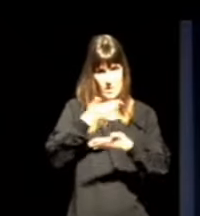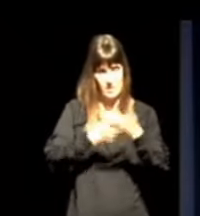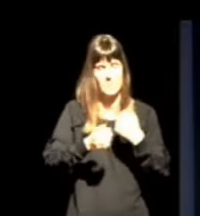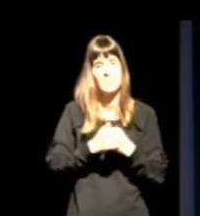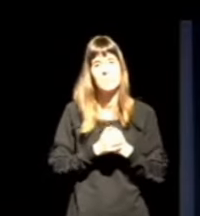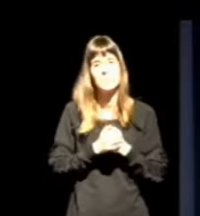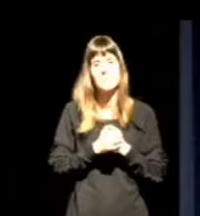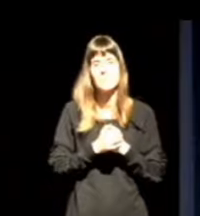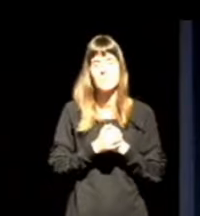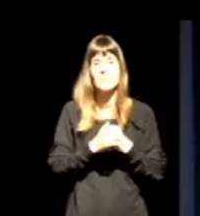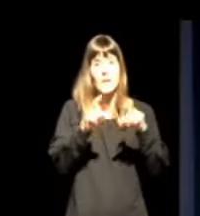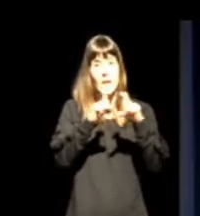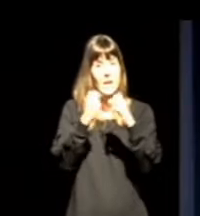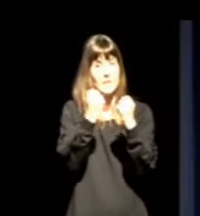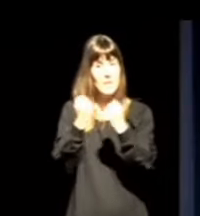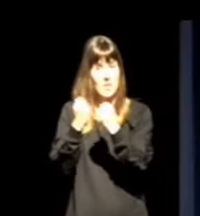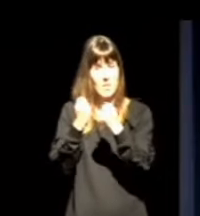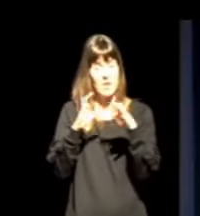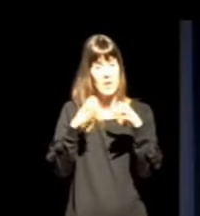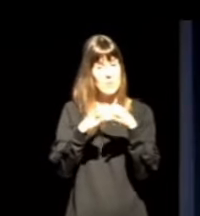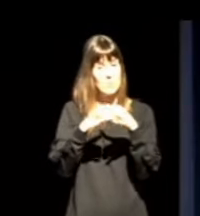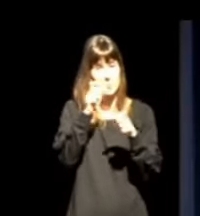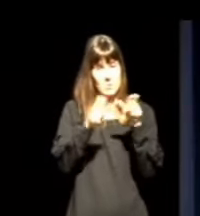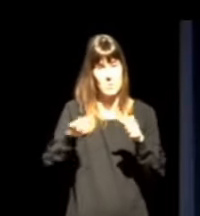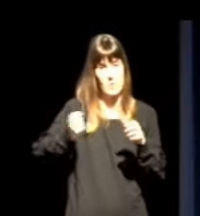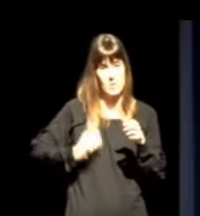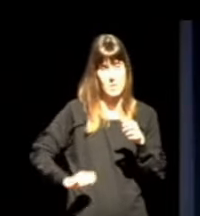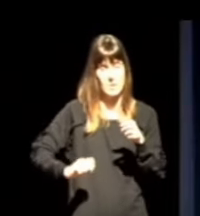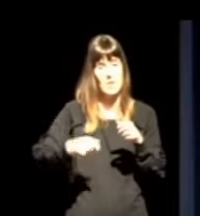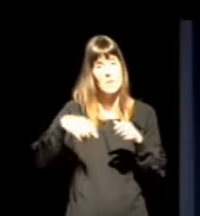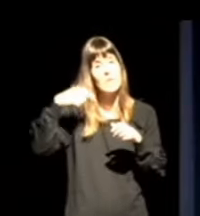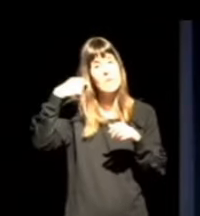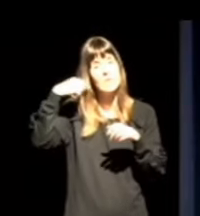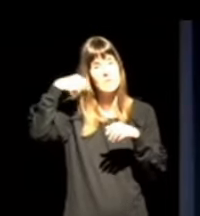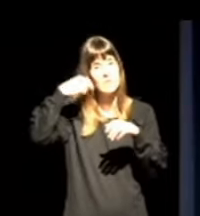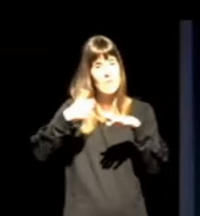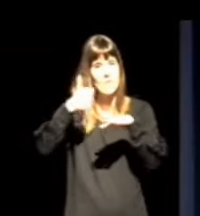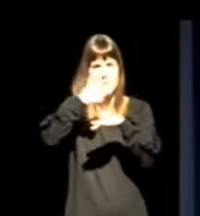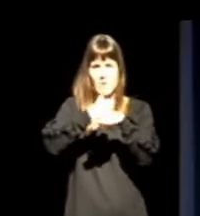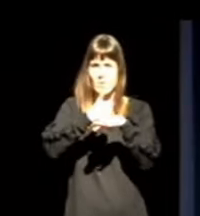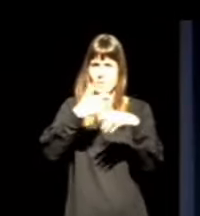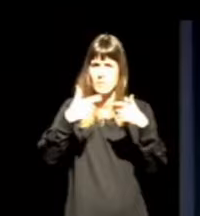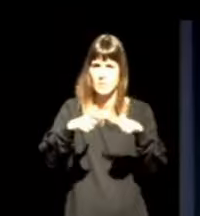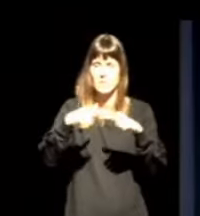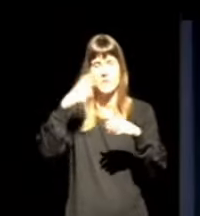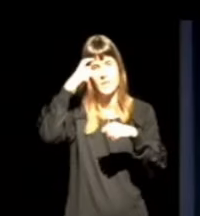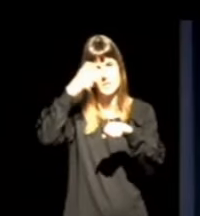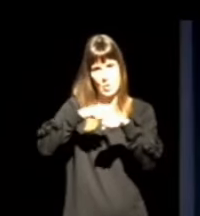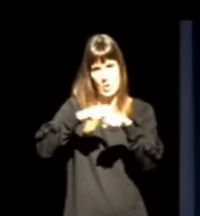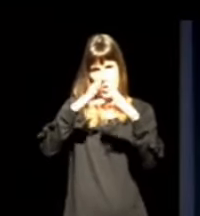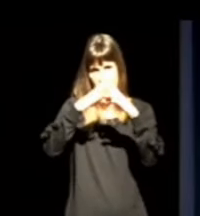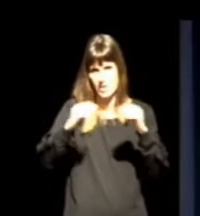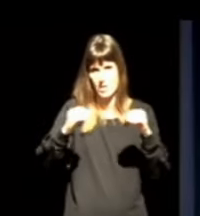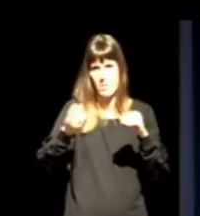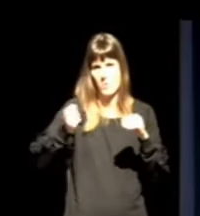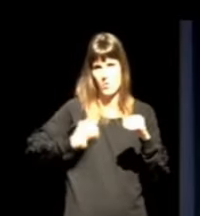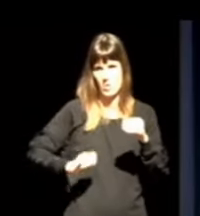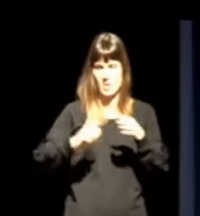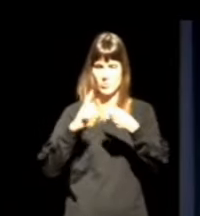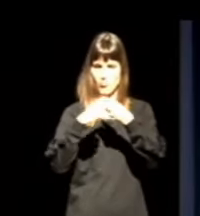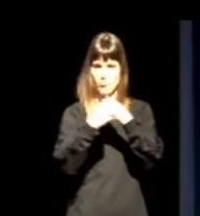trabajó yo con un equipo de gente de la Facultad de Psicología y de otros profesionales que habían trabajado conmigo. Se